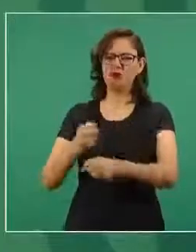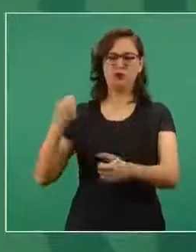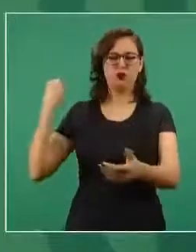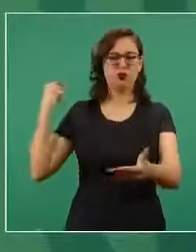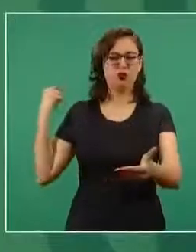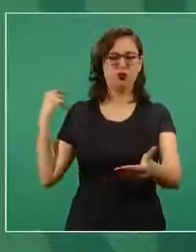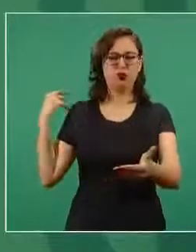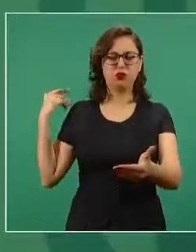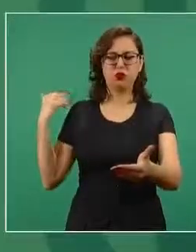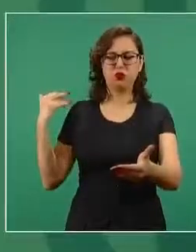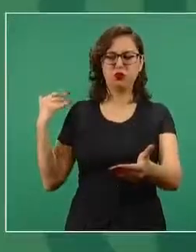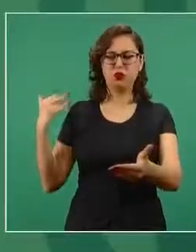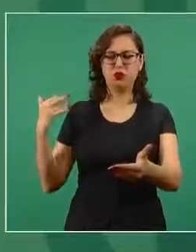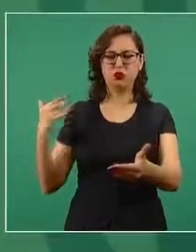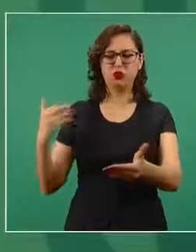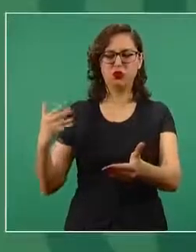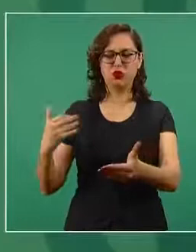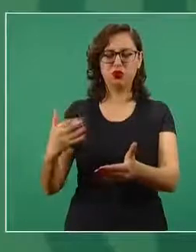México